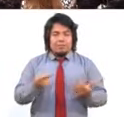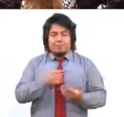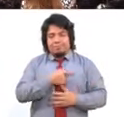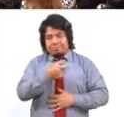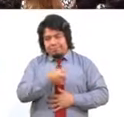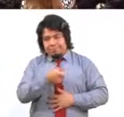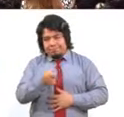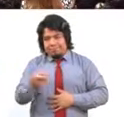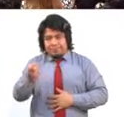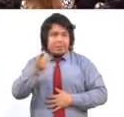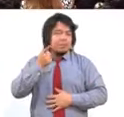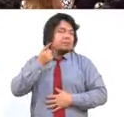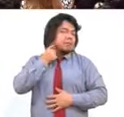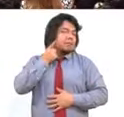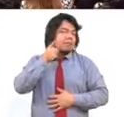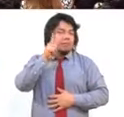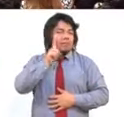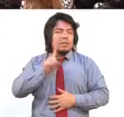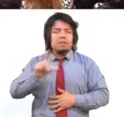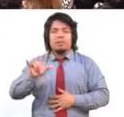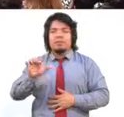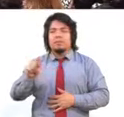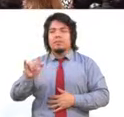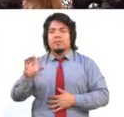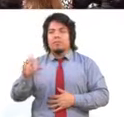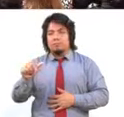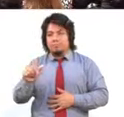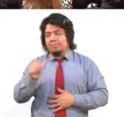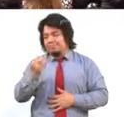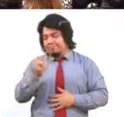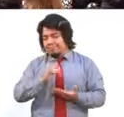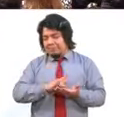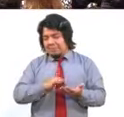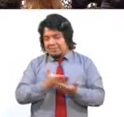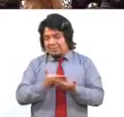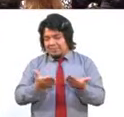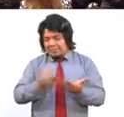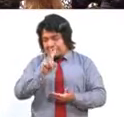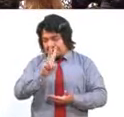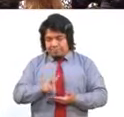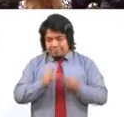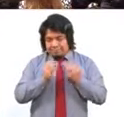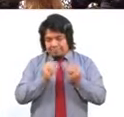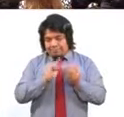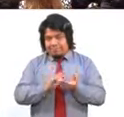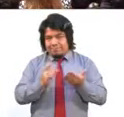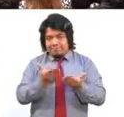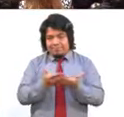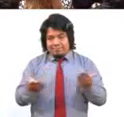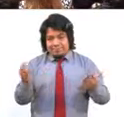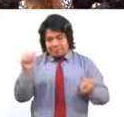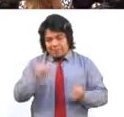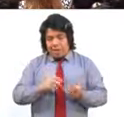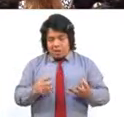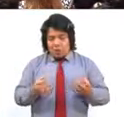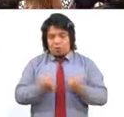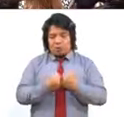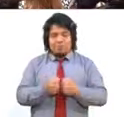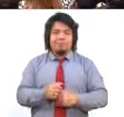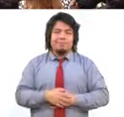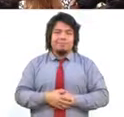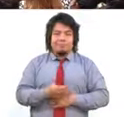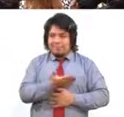también a la diputada Leticia Estrada, le agradezco muchísimo su presencia entonces, en este momento.